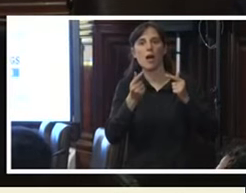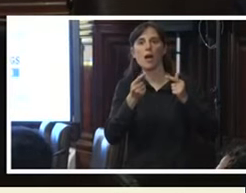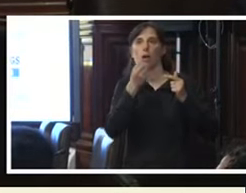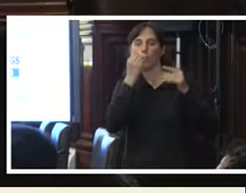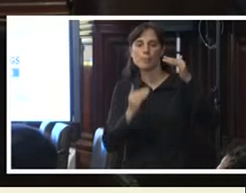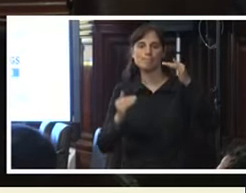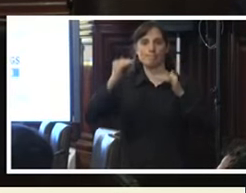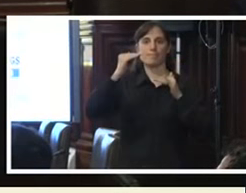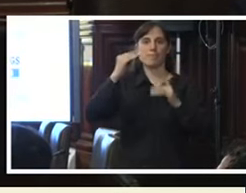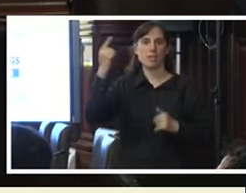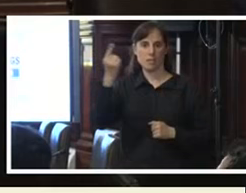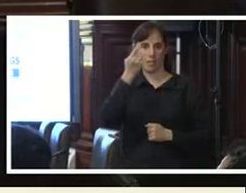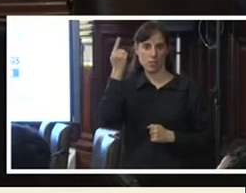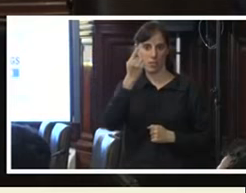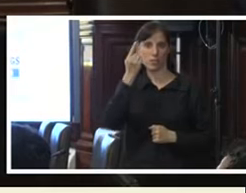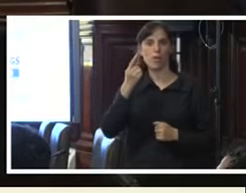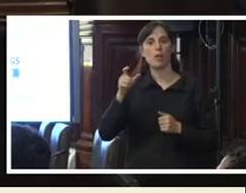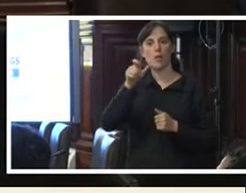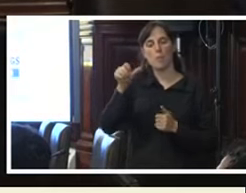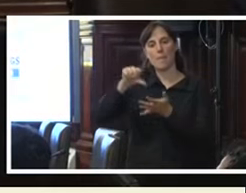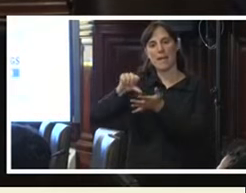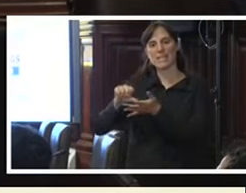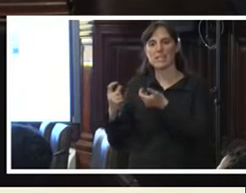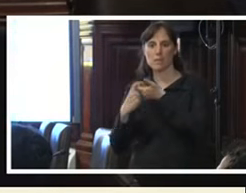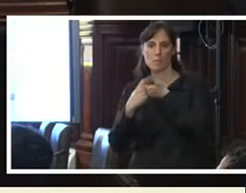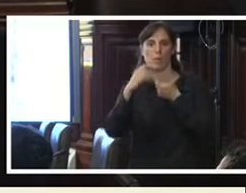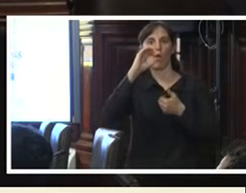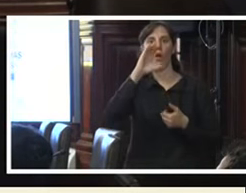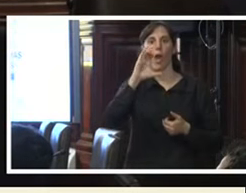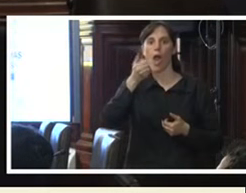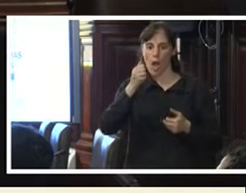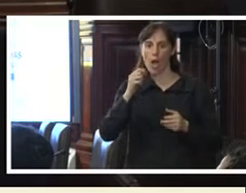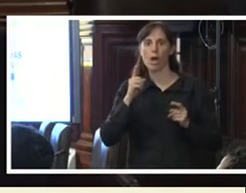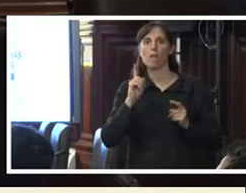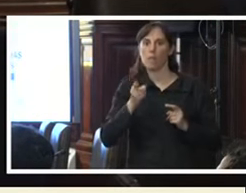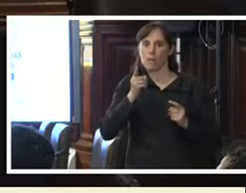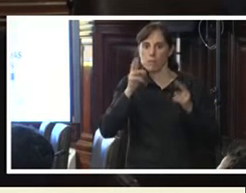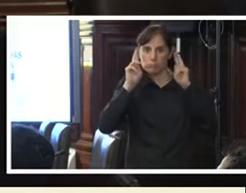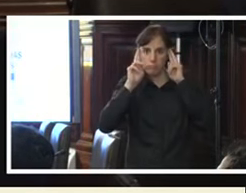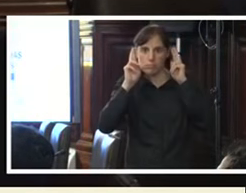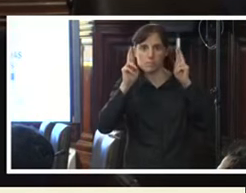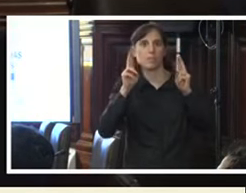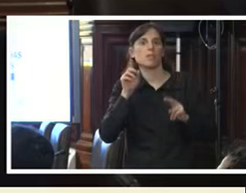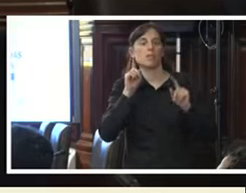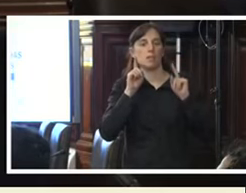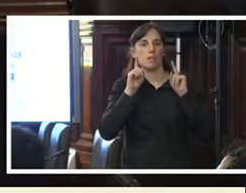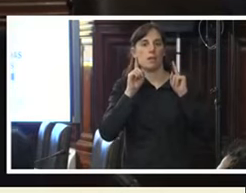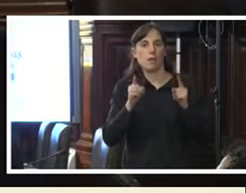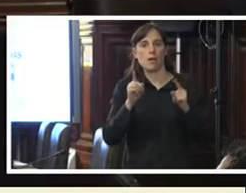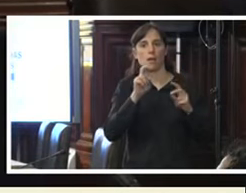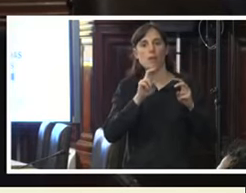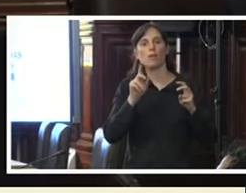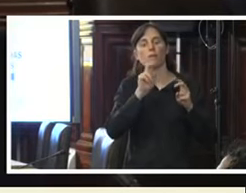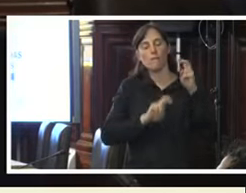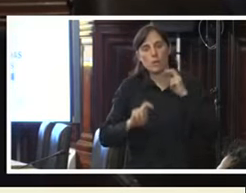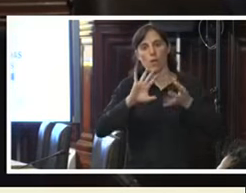el cual los países miembros de la oea estamos llamados a acatar y emprender las acciones afirmativas para organizar nuestra legislación